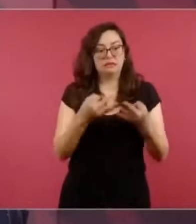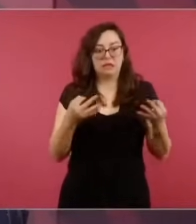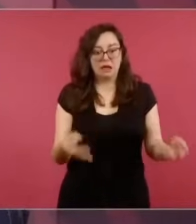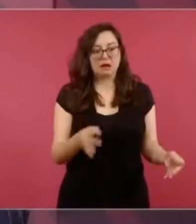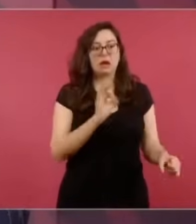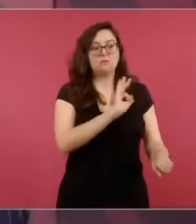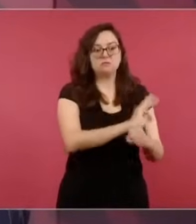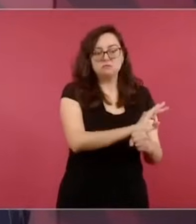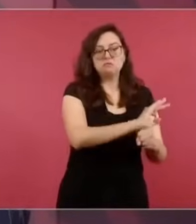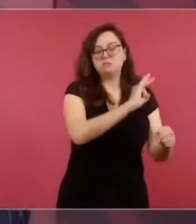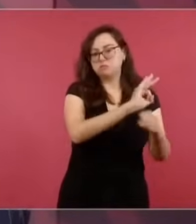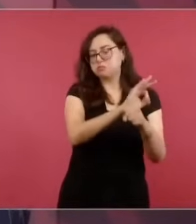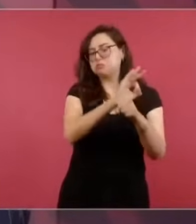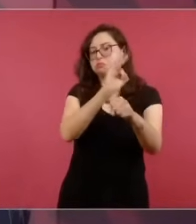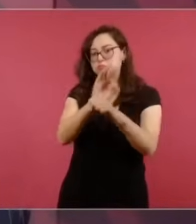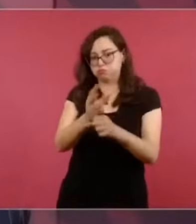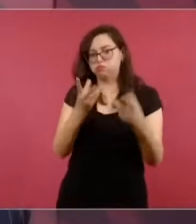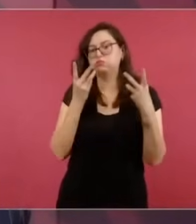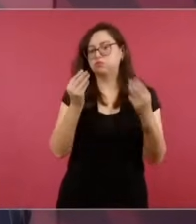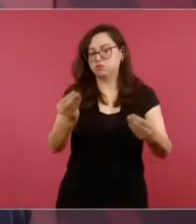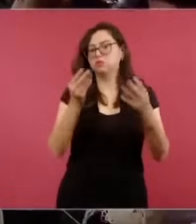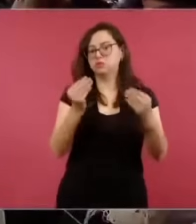protegidas.